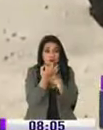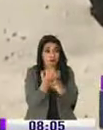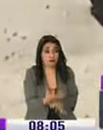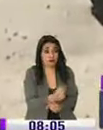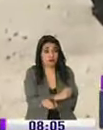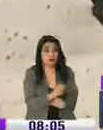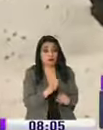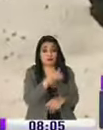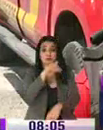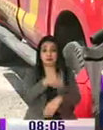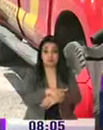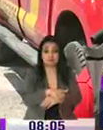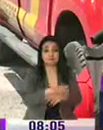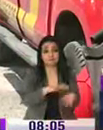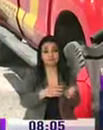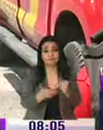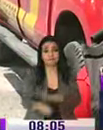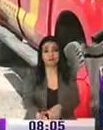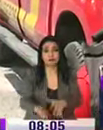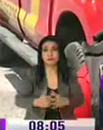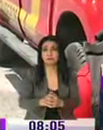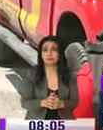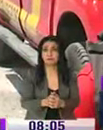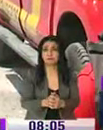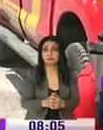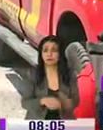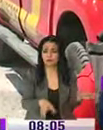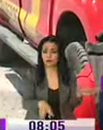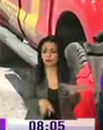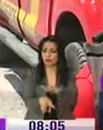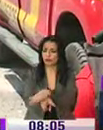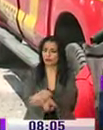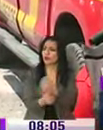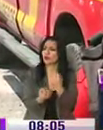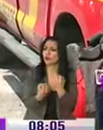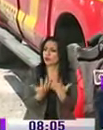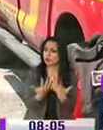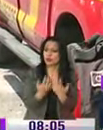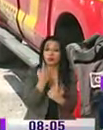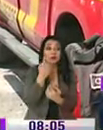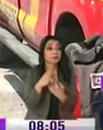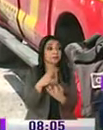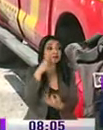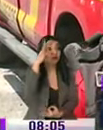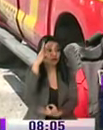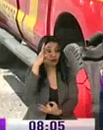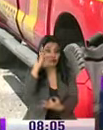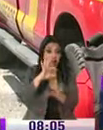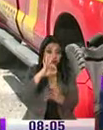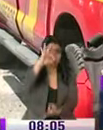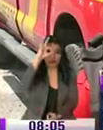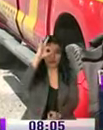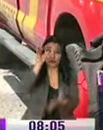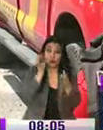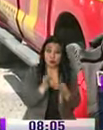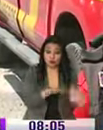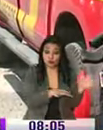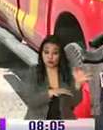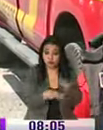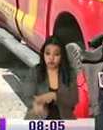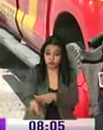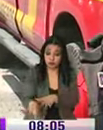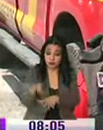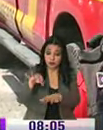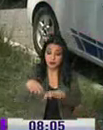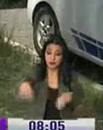caminaba de su mano. ¿Cuánto quedó él atrapado o tapado por esta tierra? Un metro de altura, desde el momento que le localizamos su